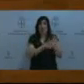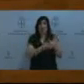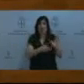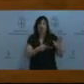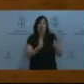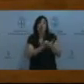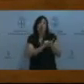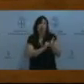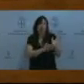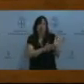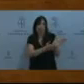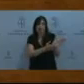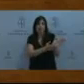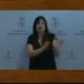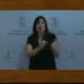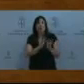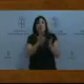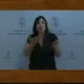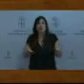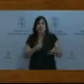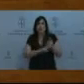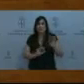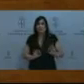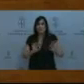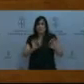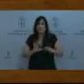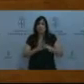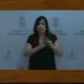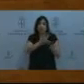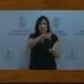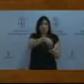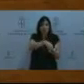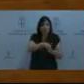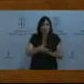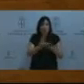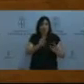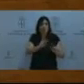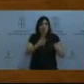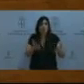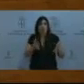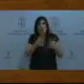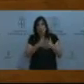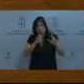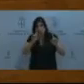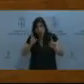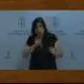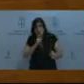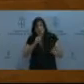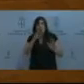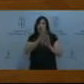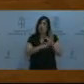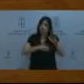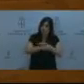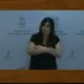específico para este centro con la oferta formativa, estructura de las enseñanzas, condiciones de acceso, equivalencias, etc., con el fin